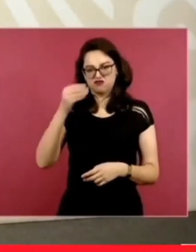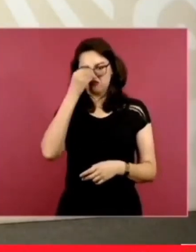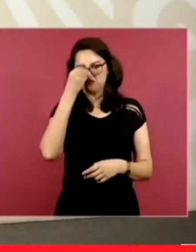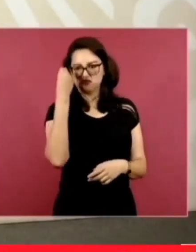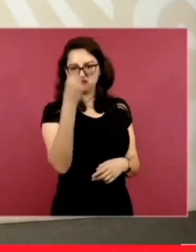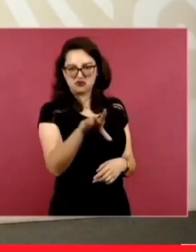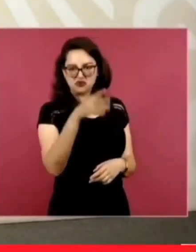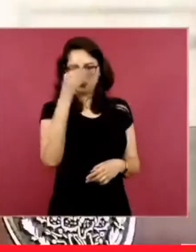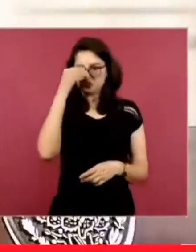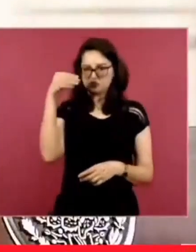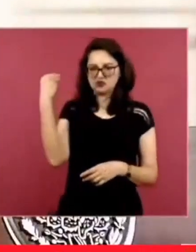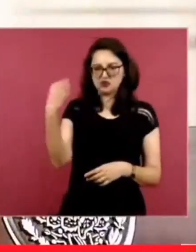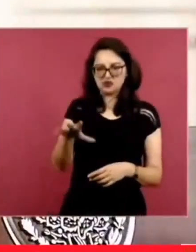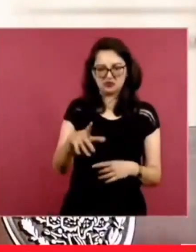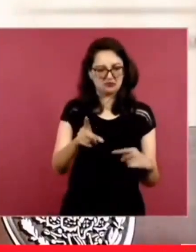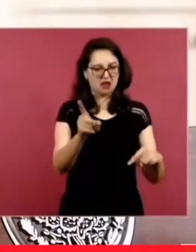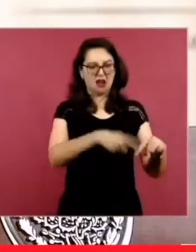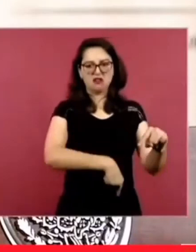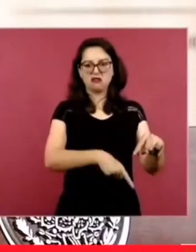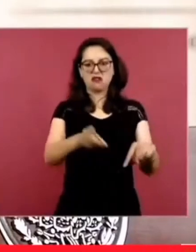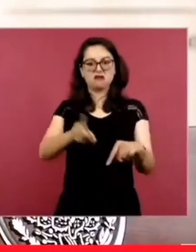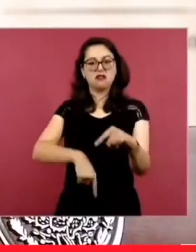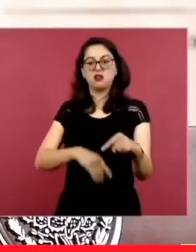¿El INE y el Tribunal Electoral?